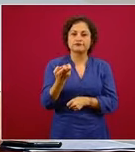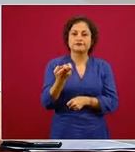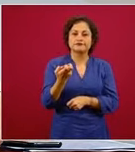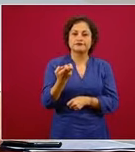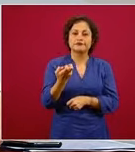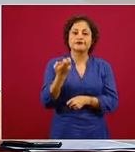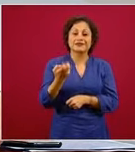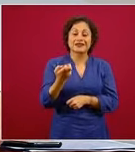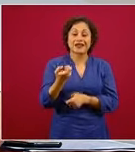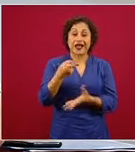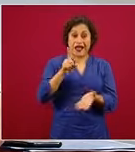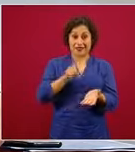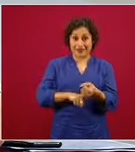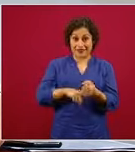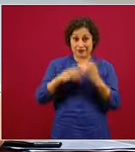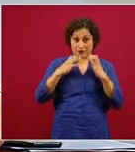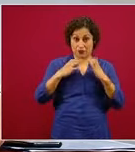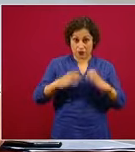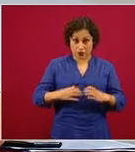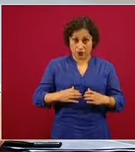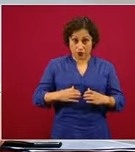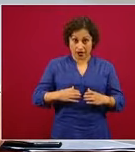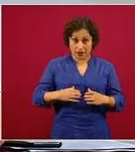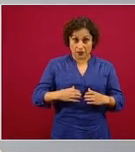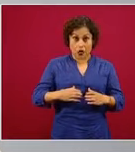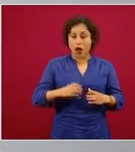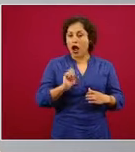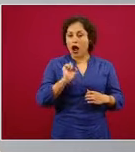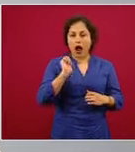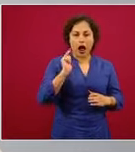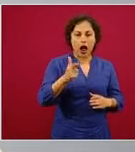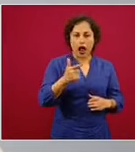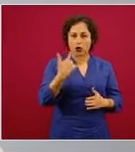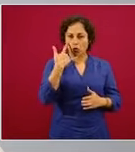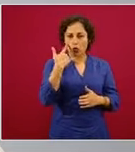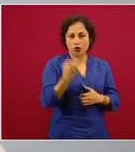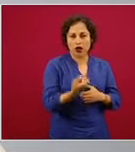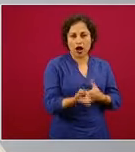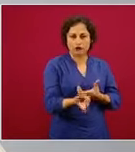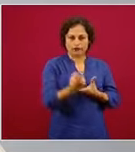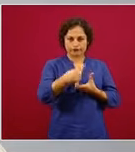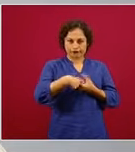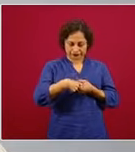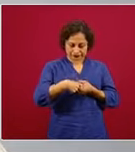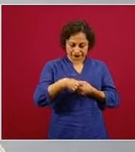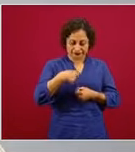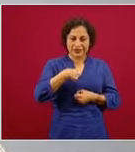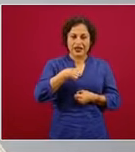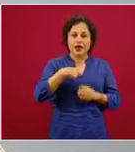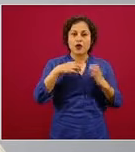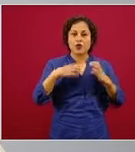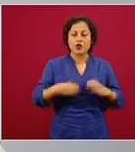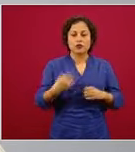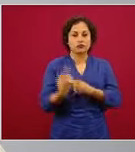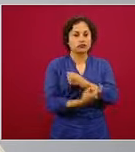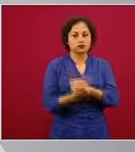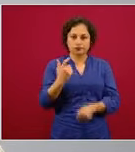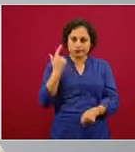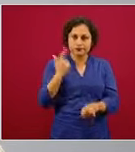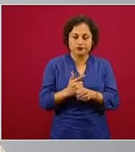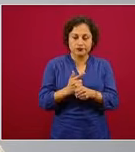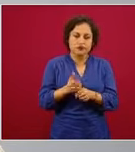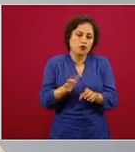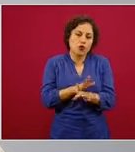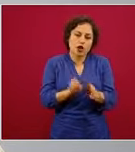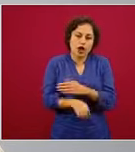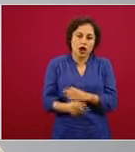agentes extraños, patógenos, por decirlo antígenos, en la vida de un individuo de